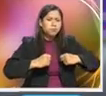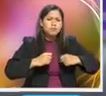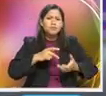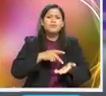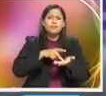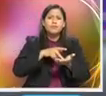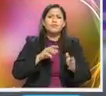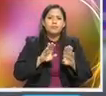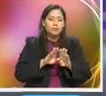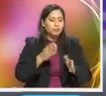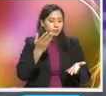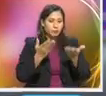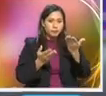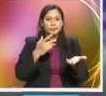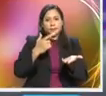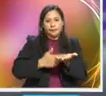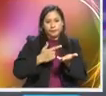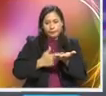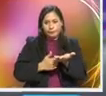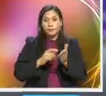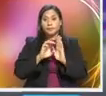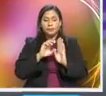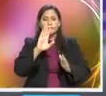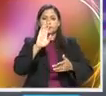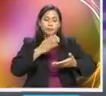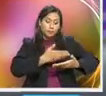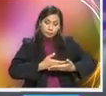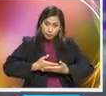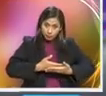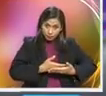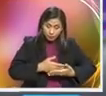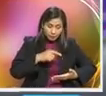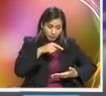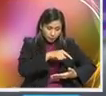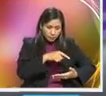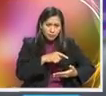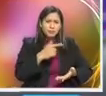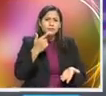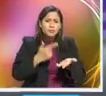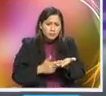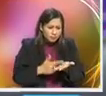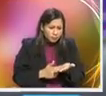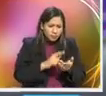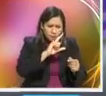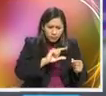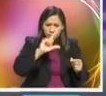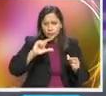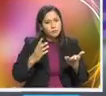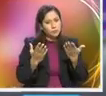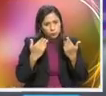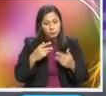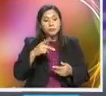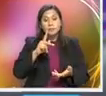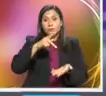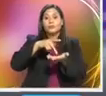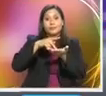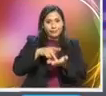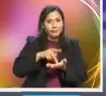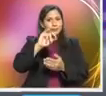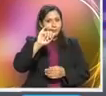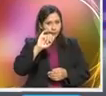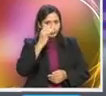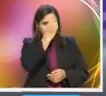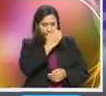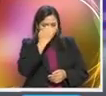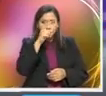base a la cantidad de grasa que tenemos. En un bebé no hay un estándar de grasa, pero sí de peso. Y es bien importante